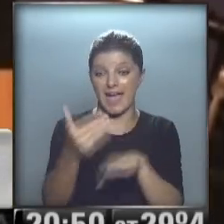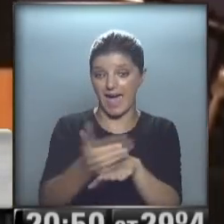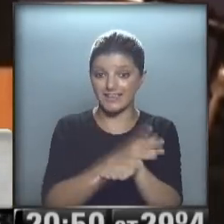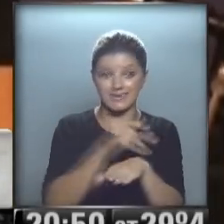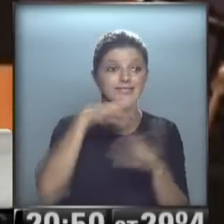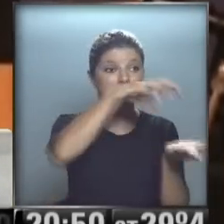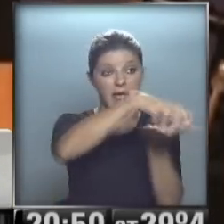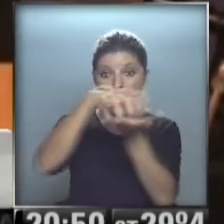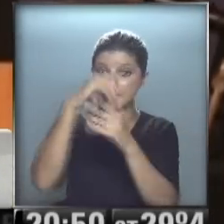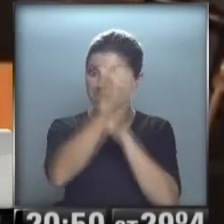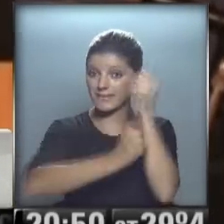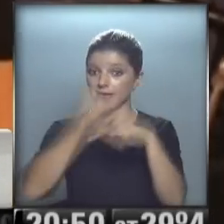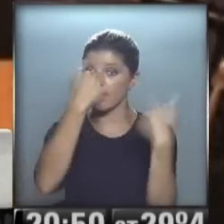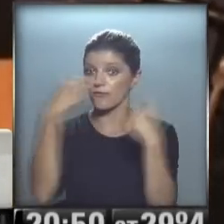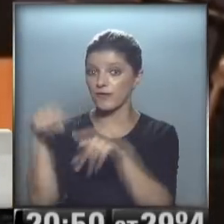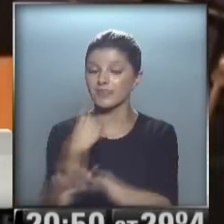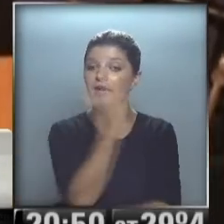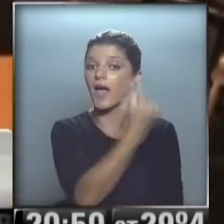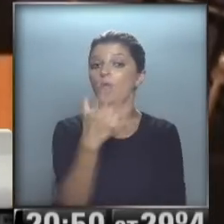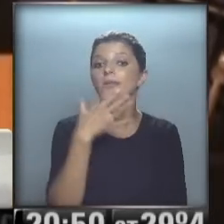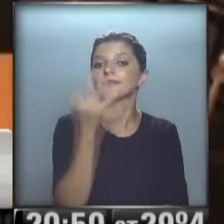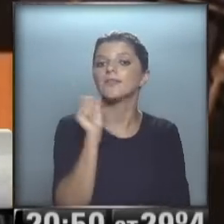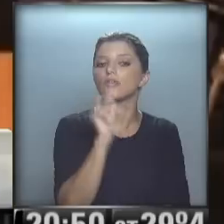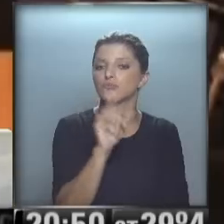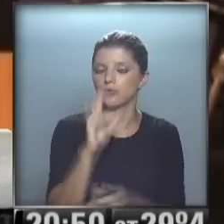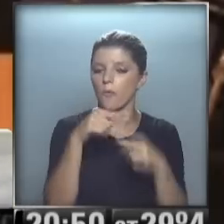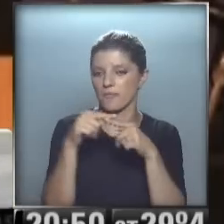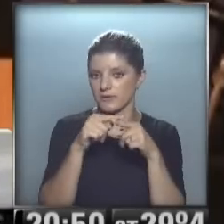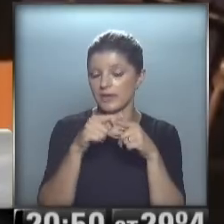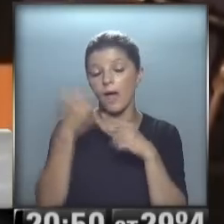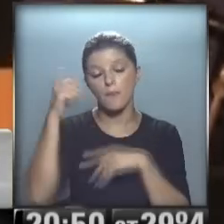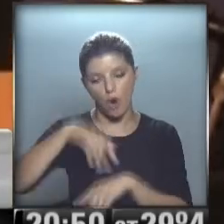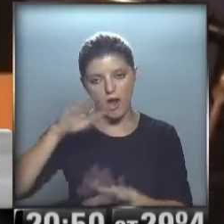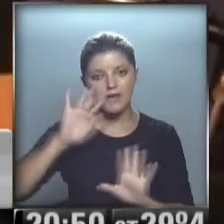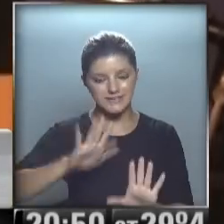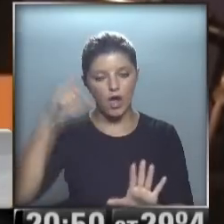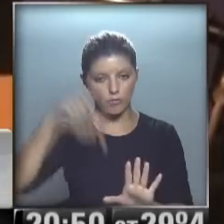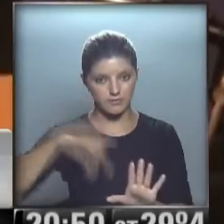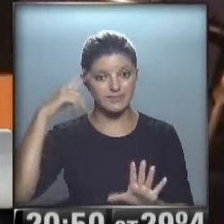las diferentes empresas estaban tomando sus propias políticas. En base a este acuerdo, aquellos que